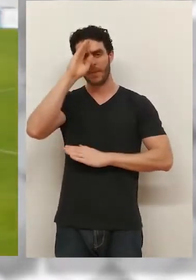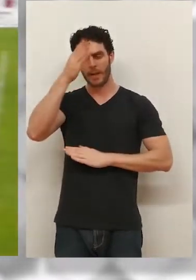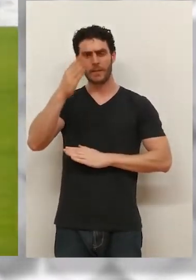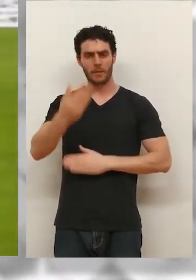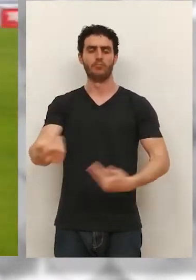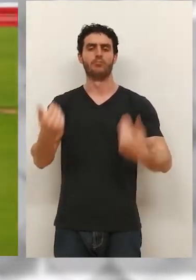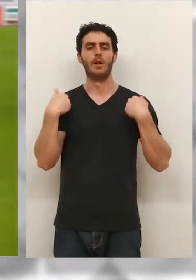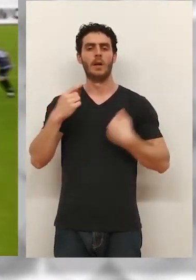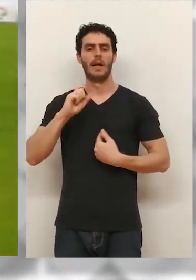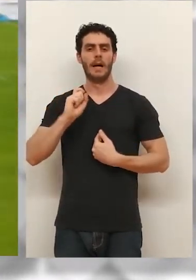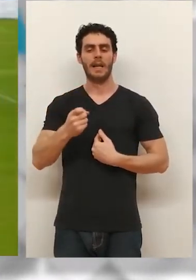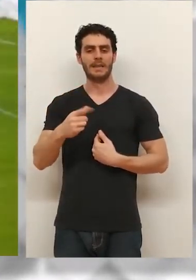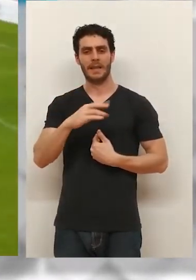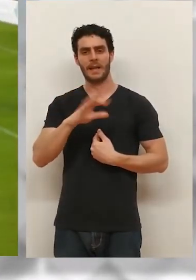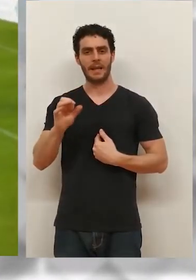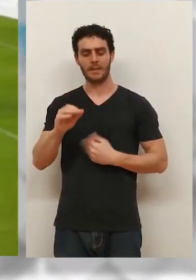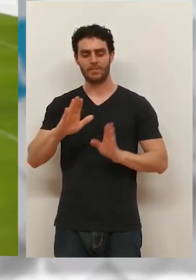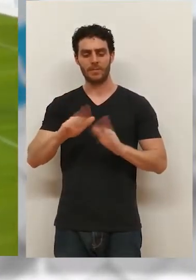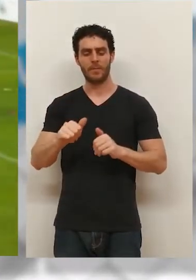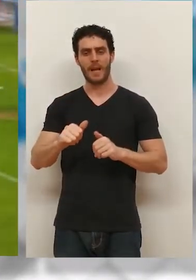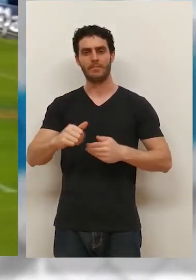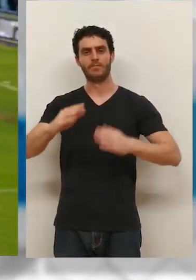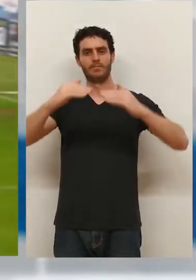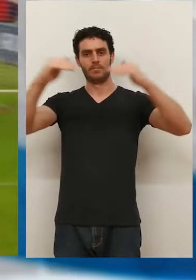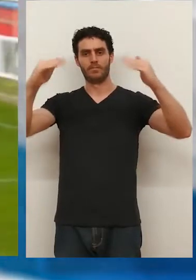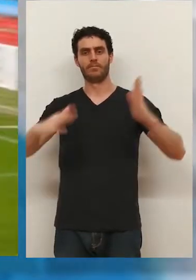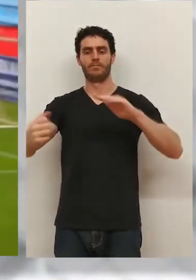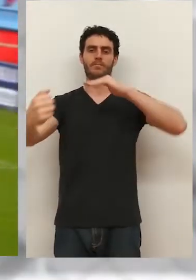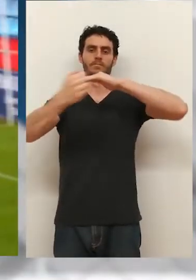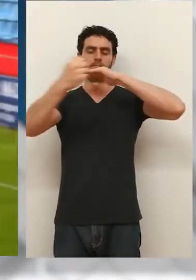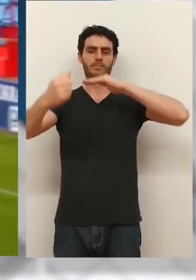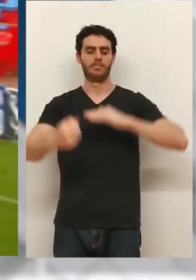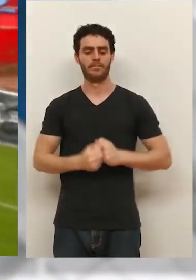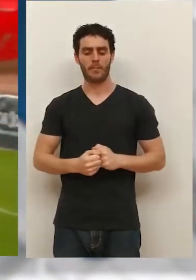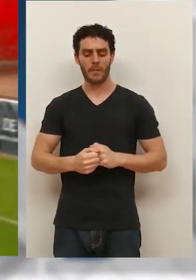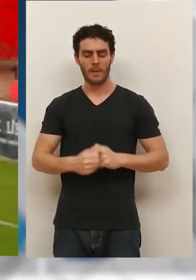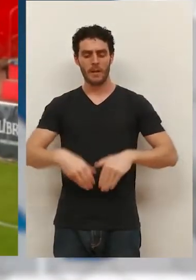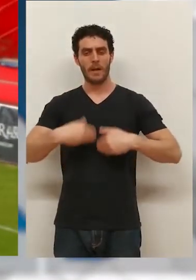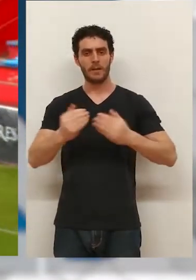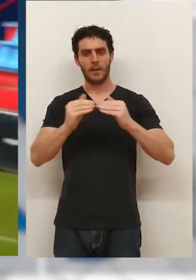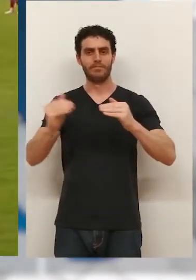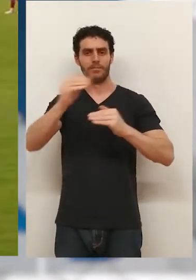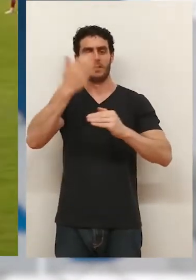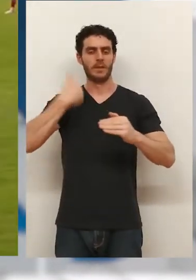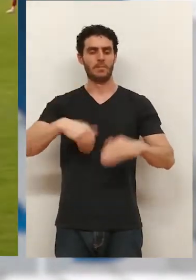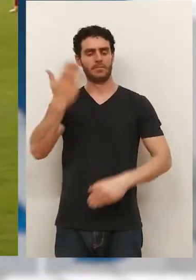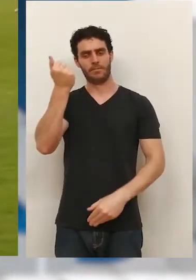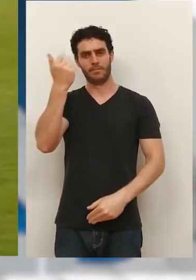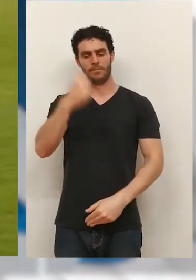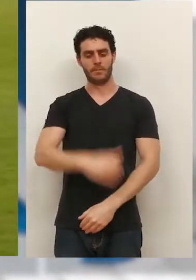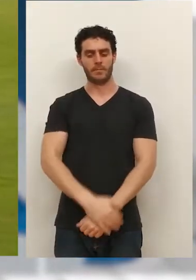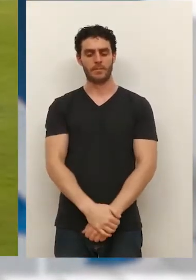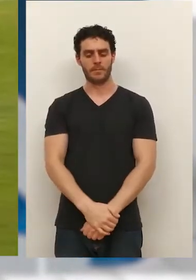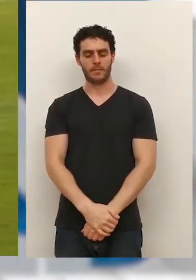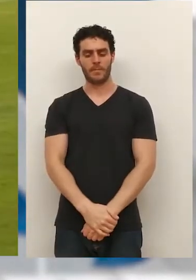gol visitante. Con 12 minutos por delante, los rojillos decían adiós al playoff. Lo intentaron aún así los de Docampo,